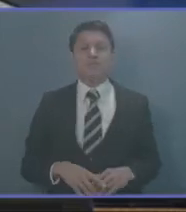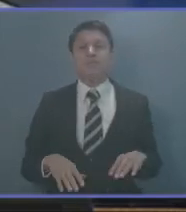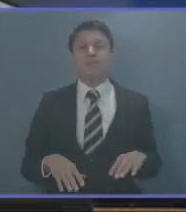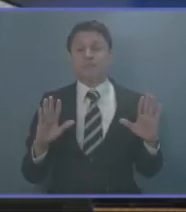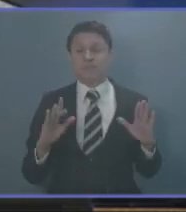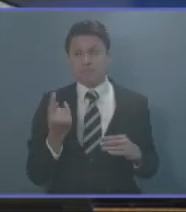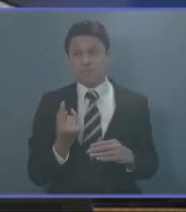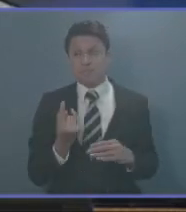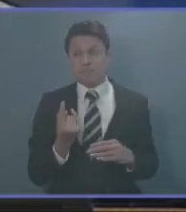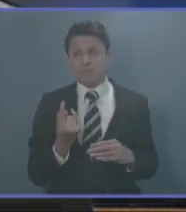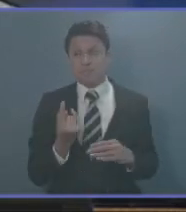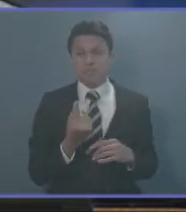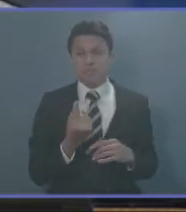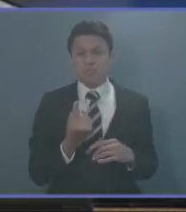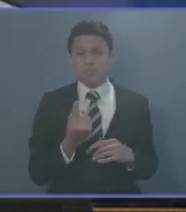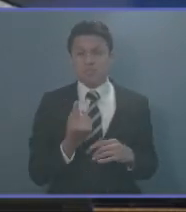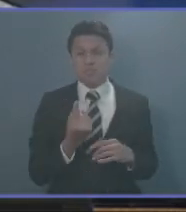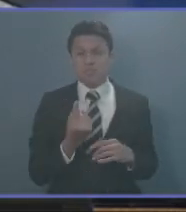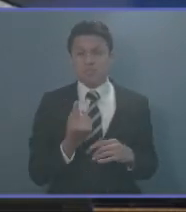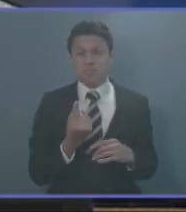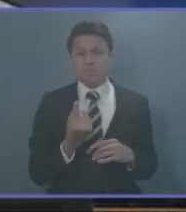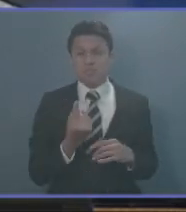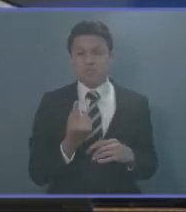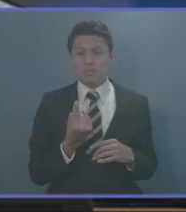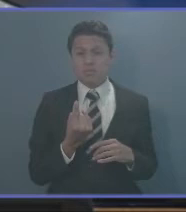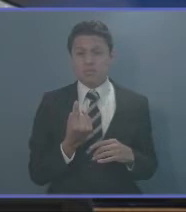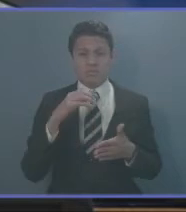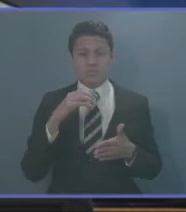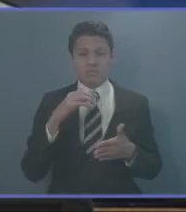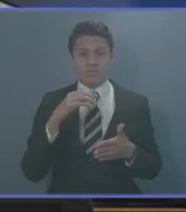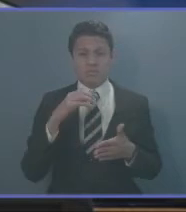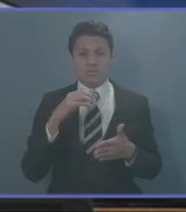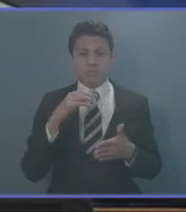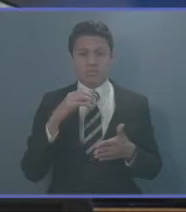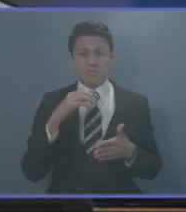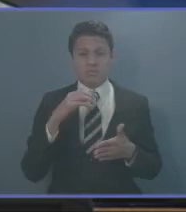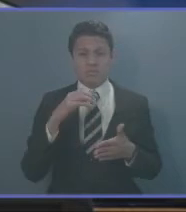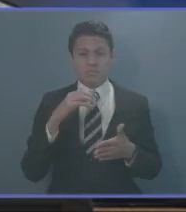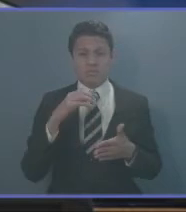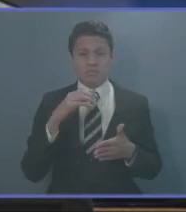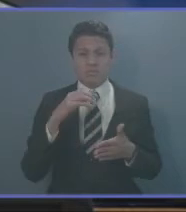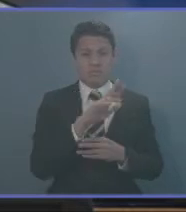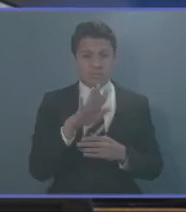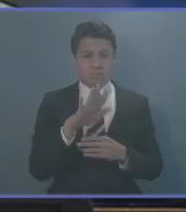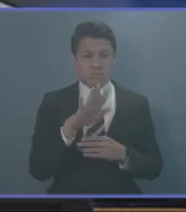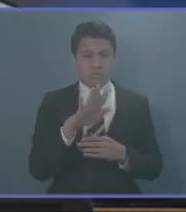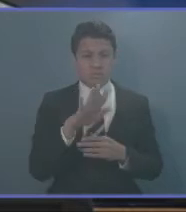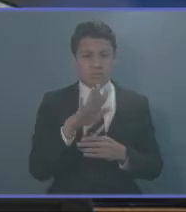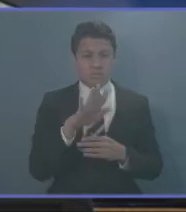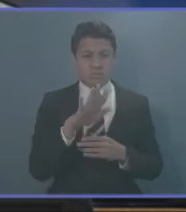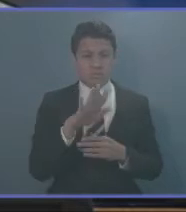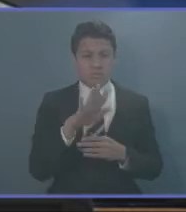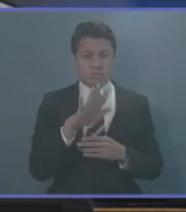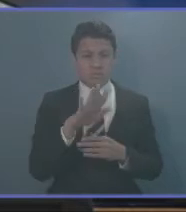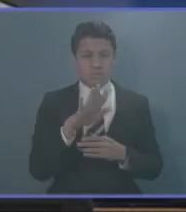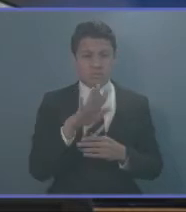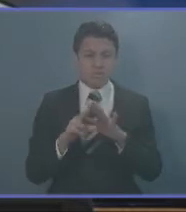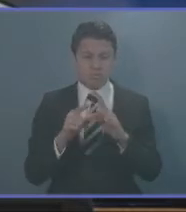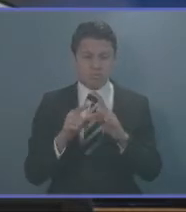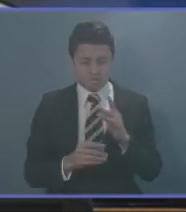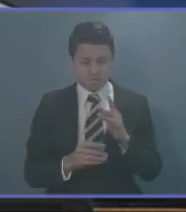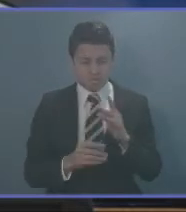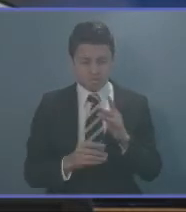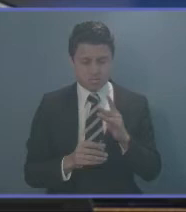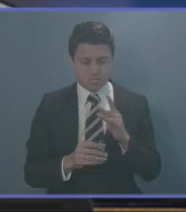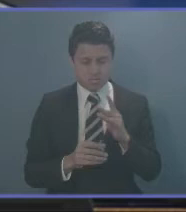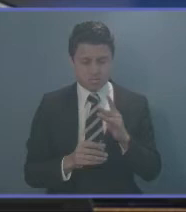imputación y el pago en exceso se sujetarán a lo establecido en los artículos 35, 36, 37 y 38 y de la Ley General Tributaria